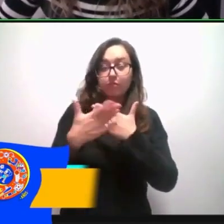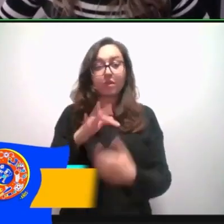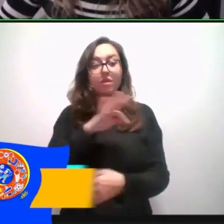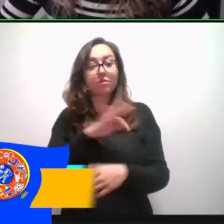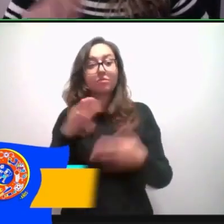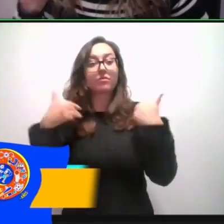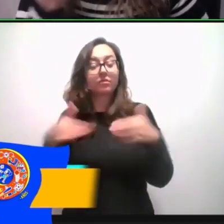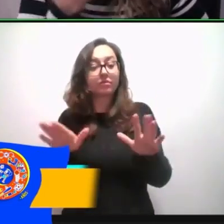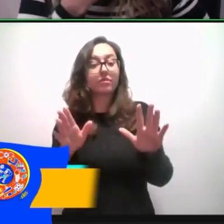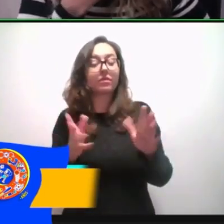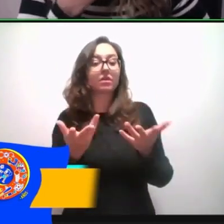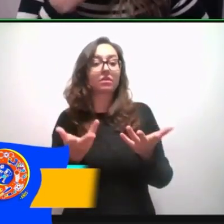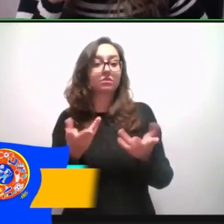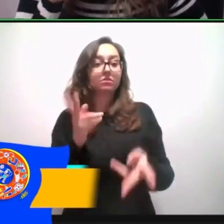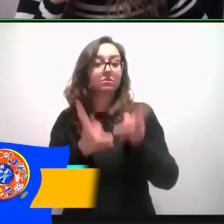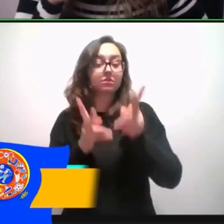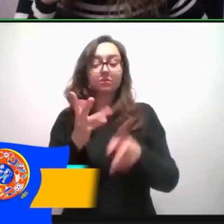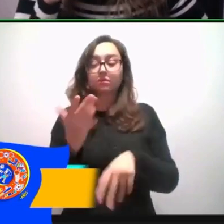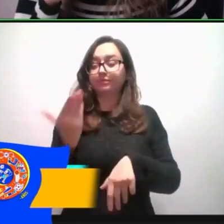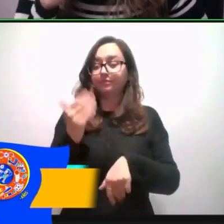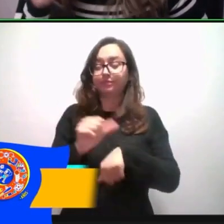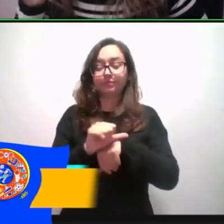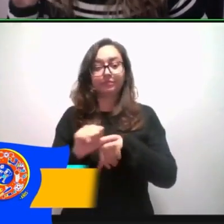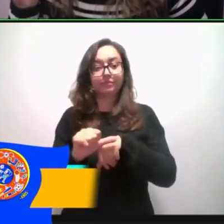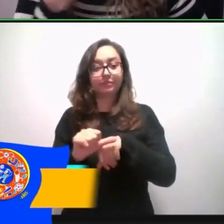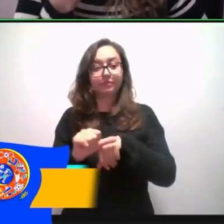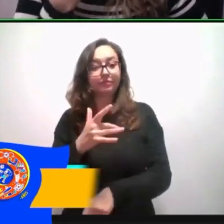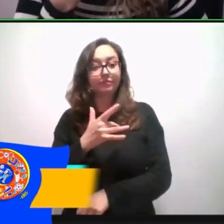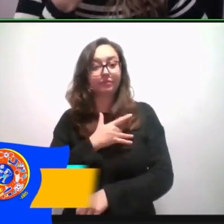reciente cirugía que se hizo de un corazón que